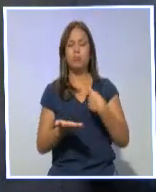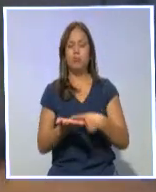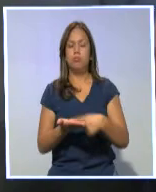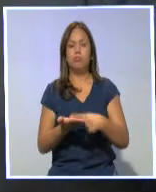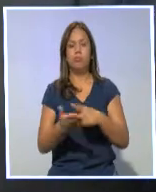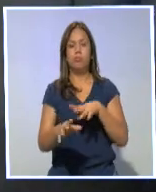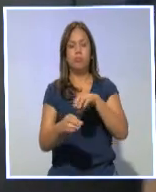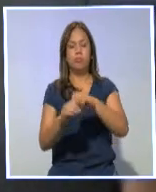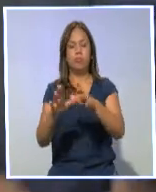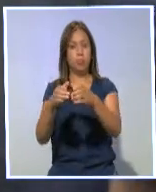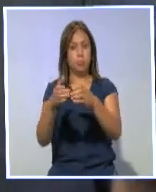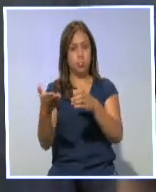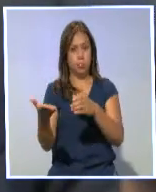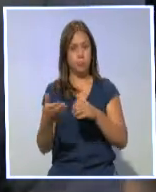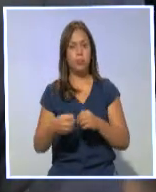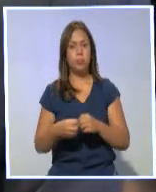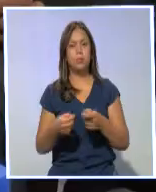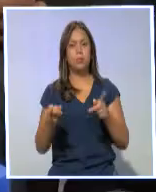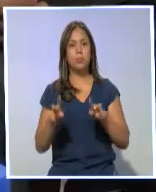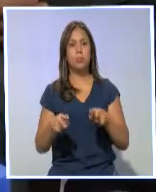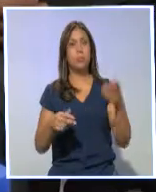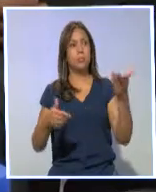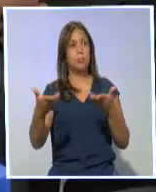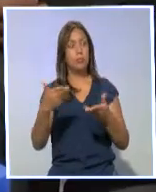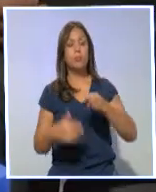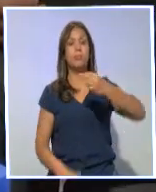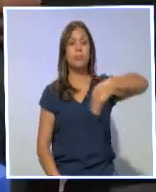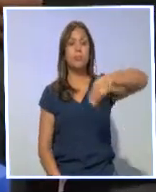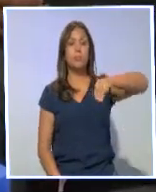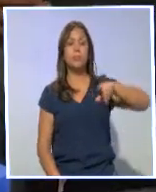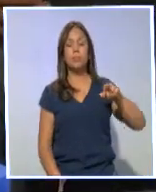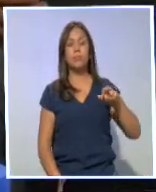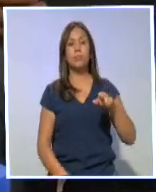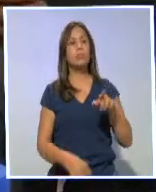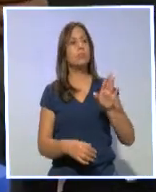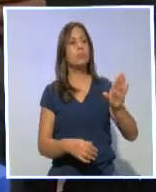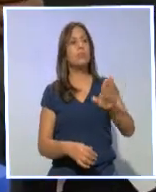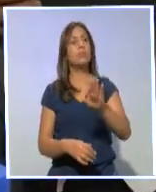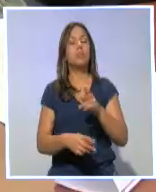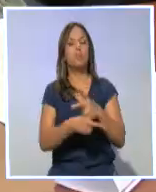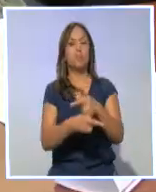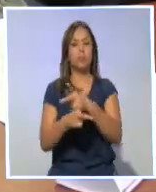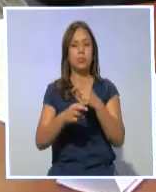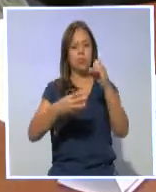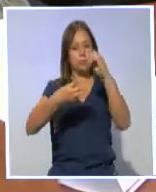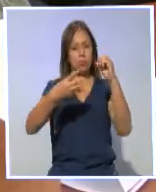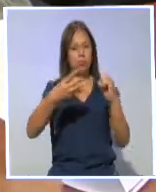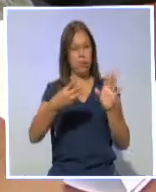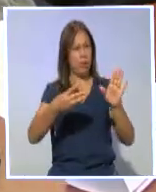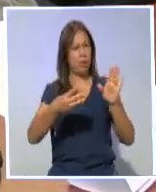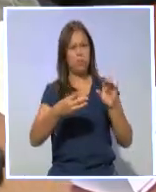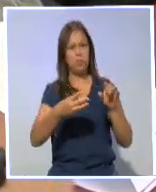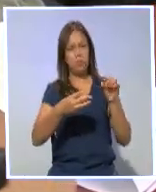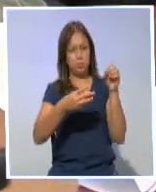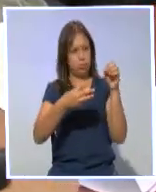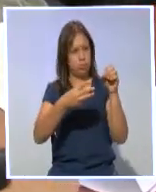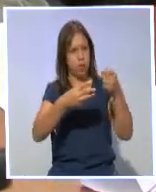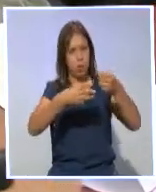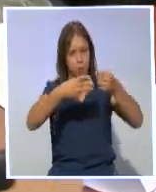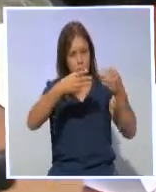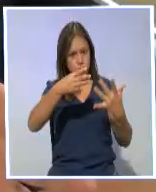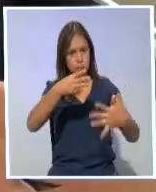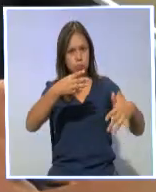en la Comisión de Educación de la Asamblea Nacional, que recibió este miércoles a integrantes del Consejo de Evaluación, Acreditación y Aseguramiento de la Calidad de la Educación